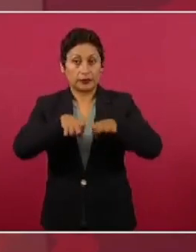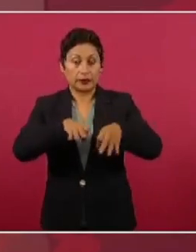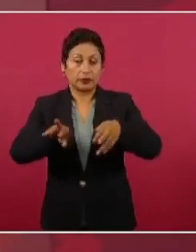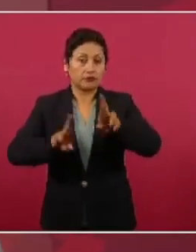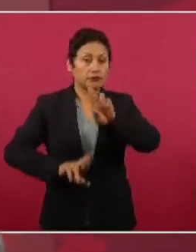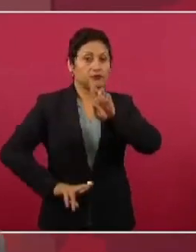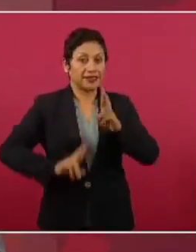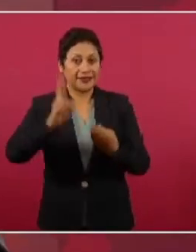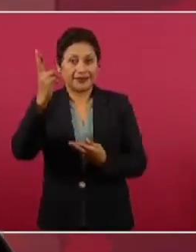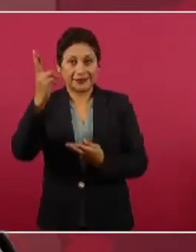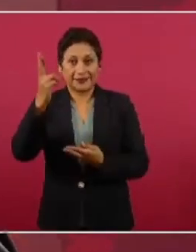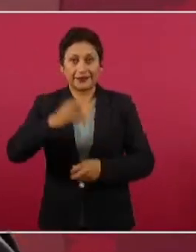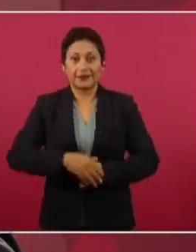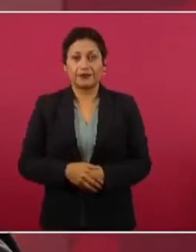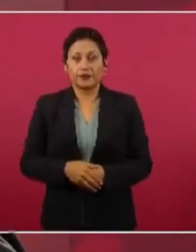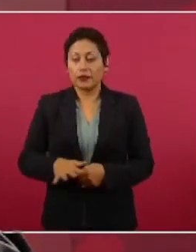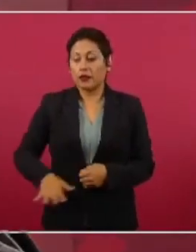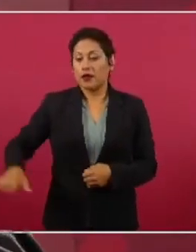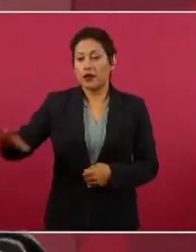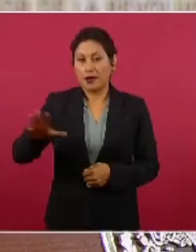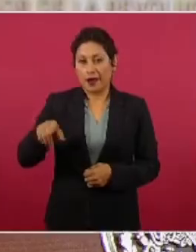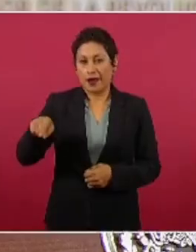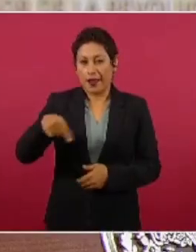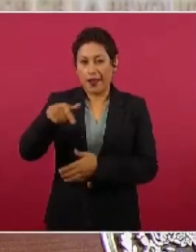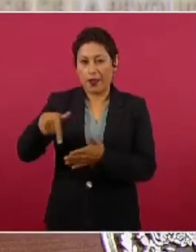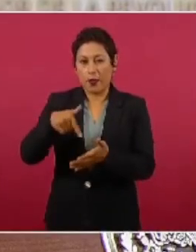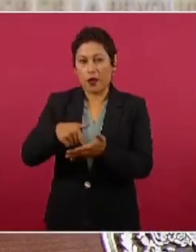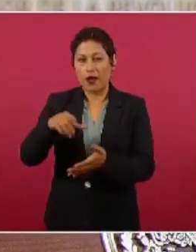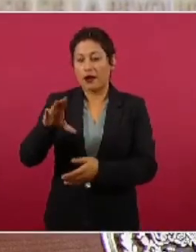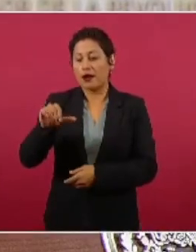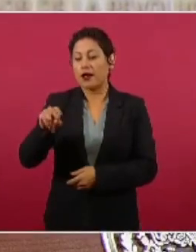en Cananea